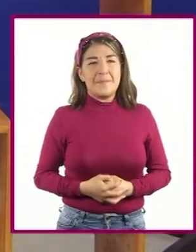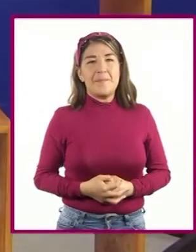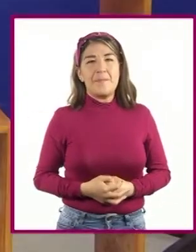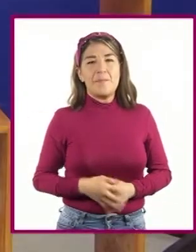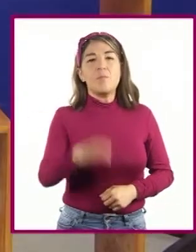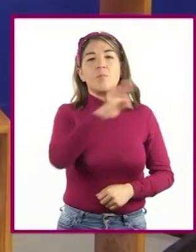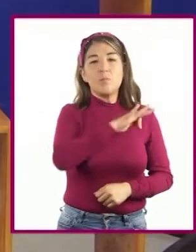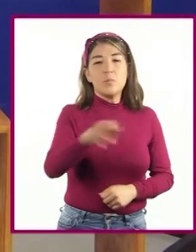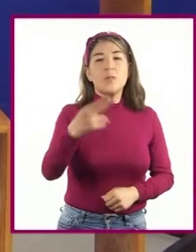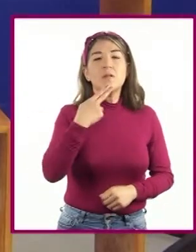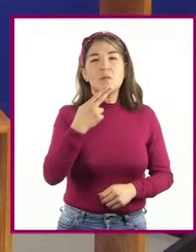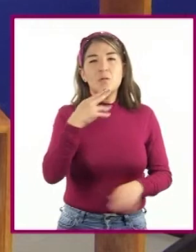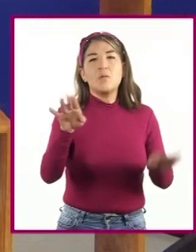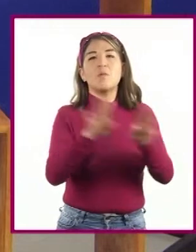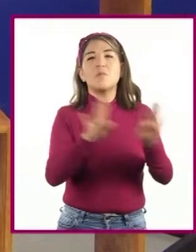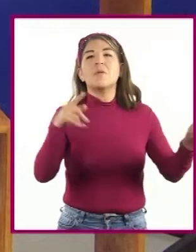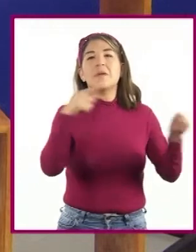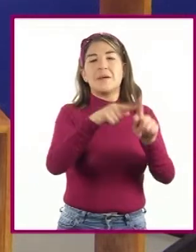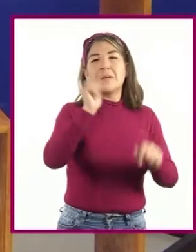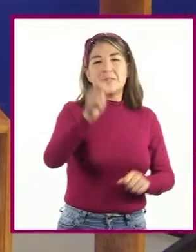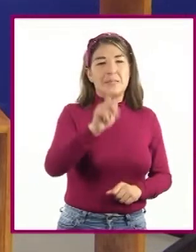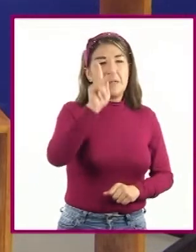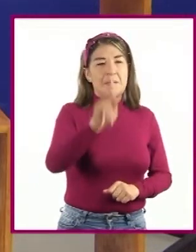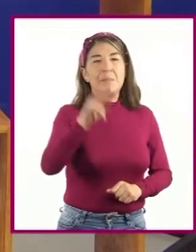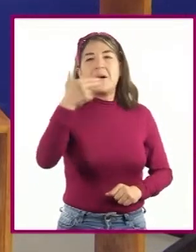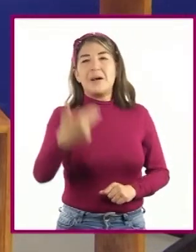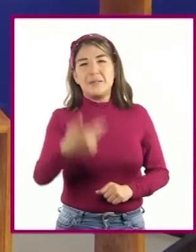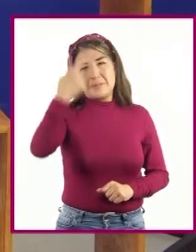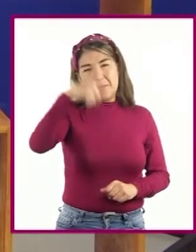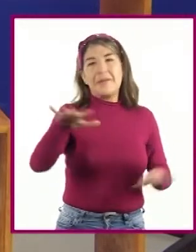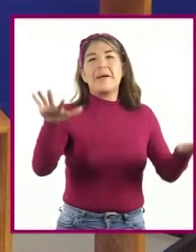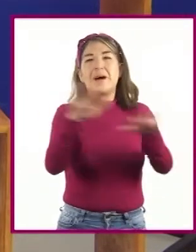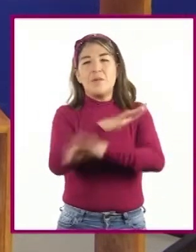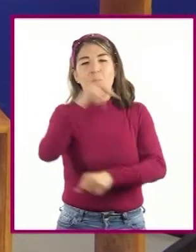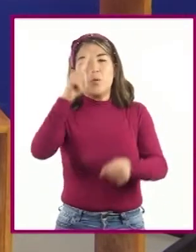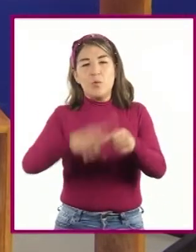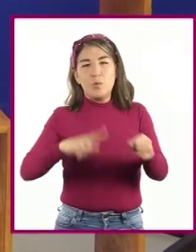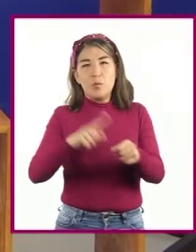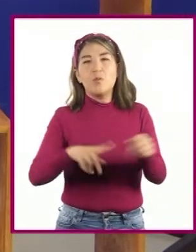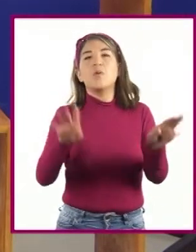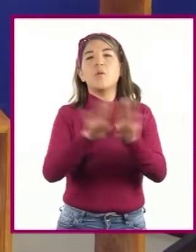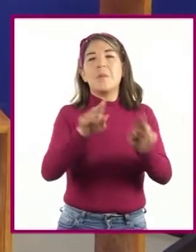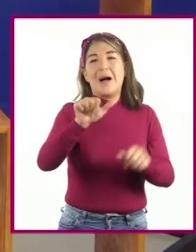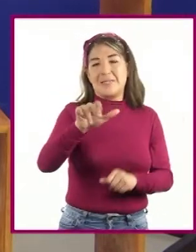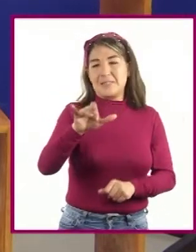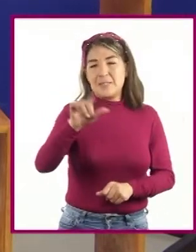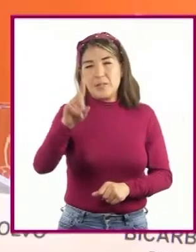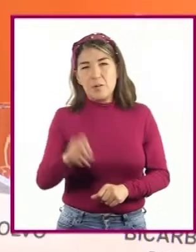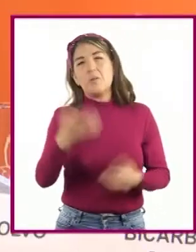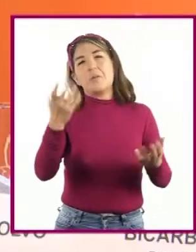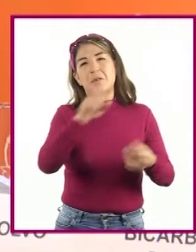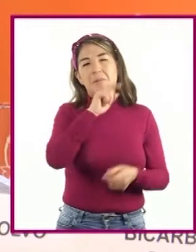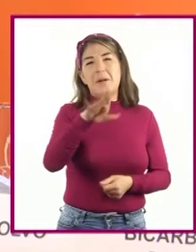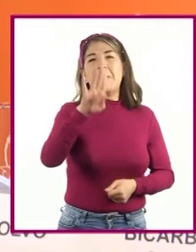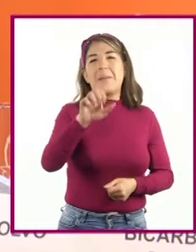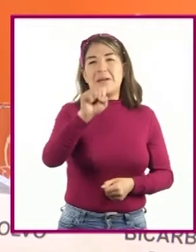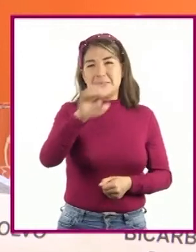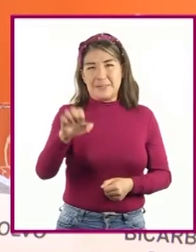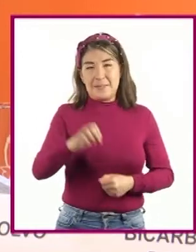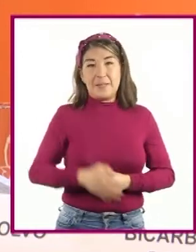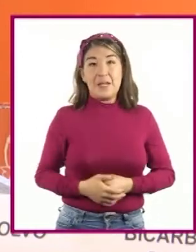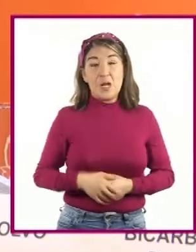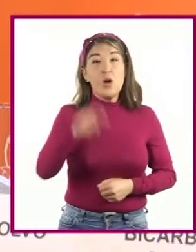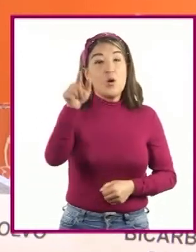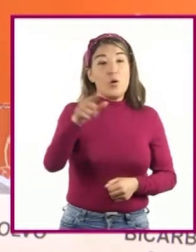se puede utilizar como indicador de pH, ya que cambia de color al mezclarse con ácidos o bases. El jugo de